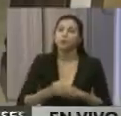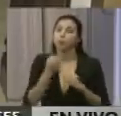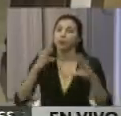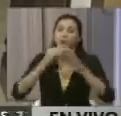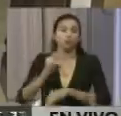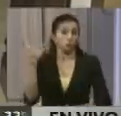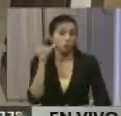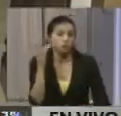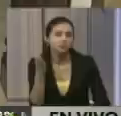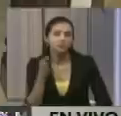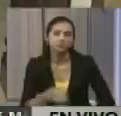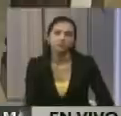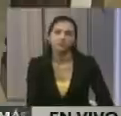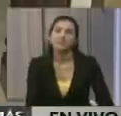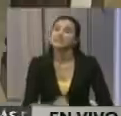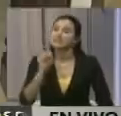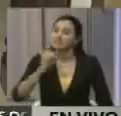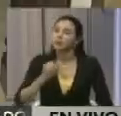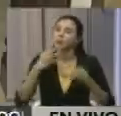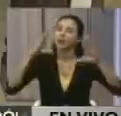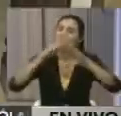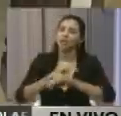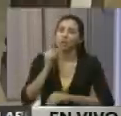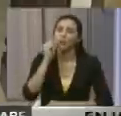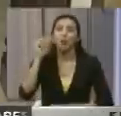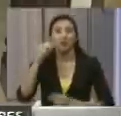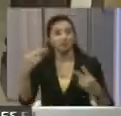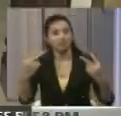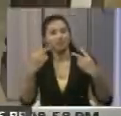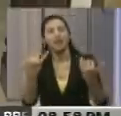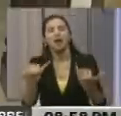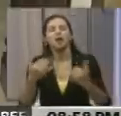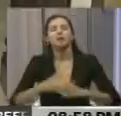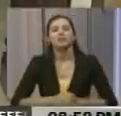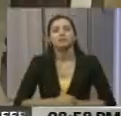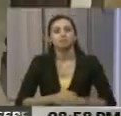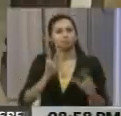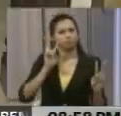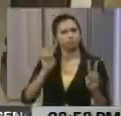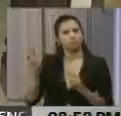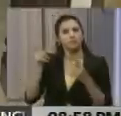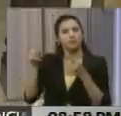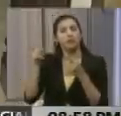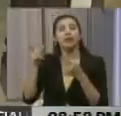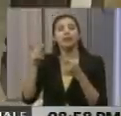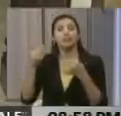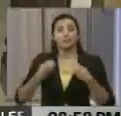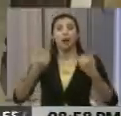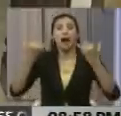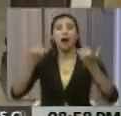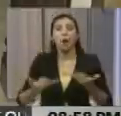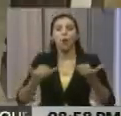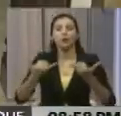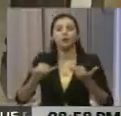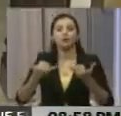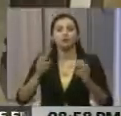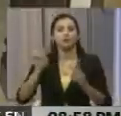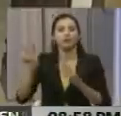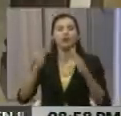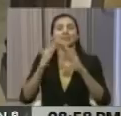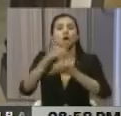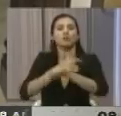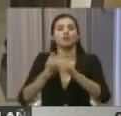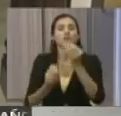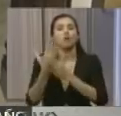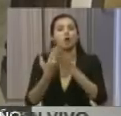noches. Sí, bueno, ya tengan todos los usuarios venezolanos de televisión. Como ustedes pueden apreciar en las imágenes, estamos transmitiendo en vivo y directo desde el Palacio de Miraflores. Ven